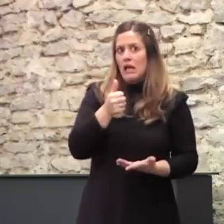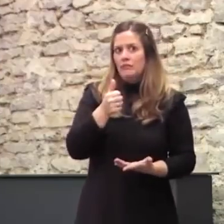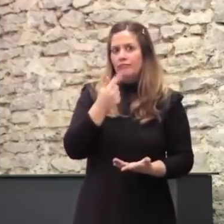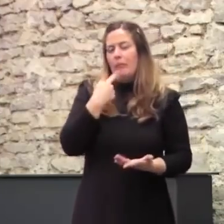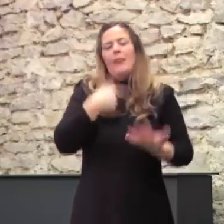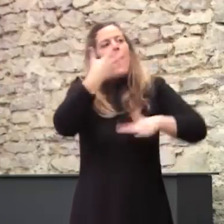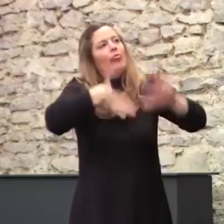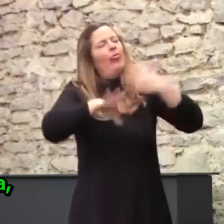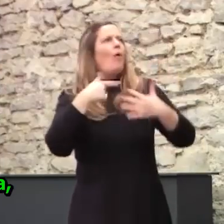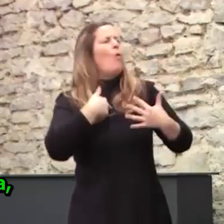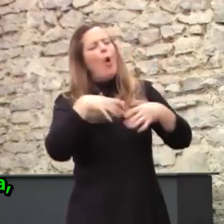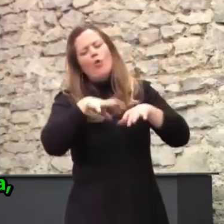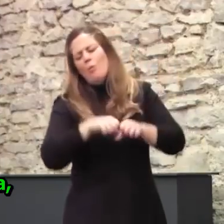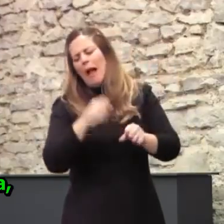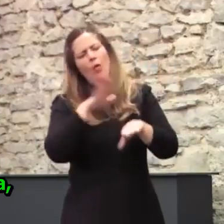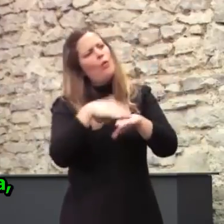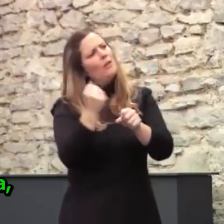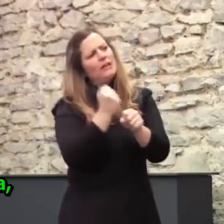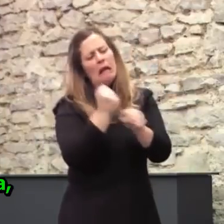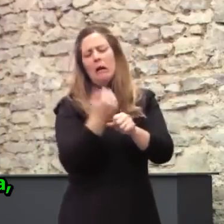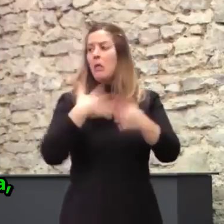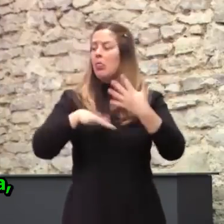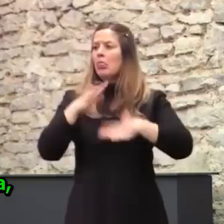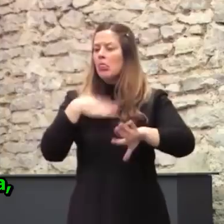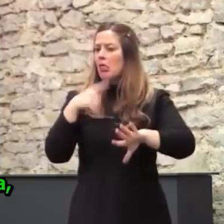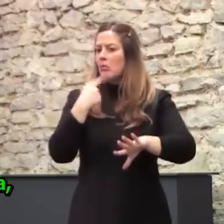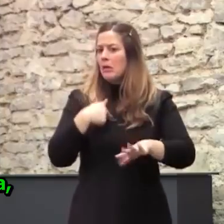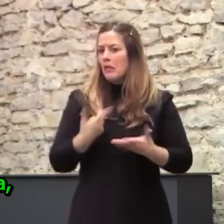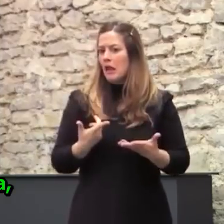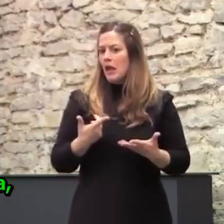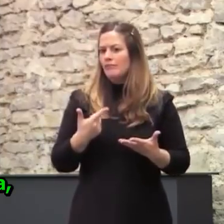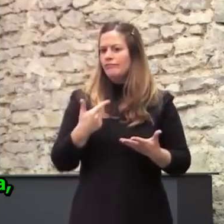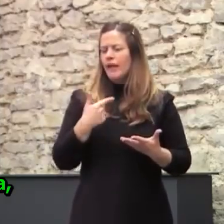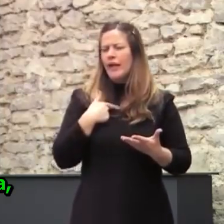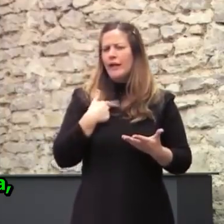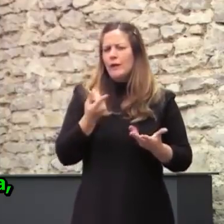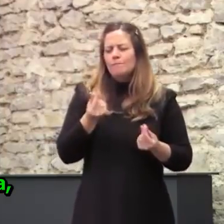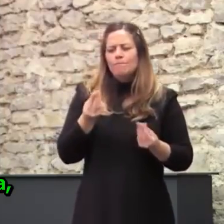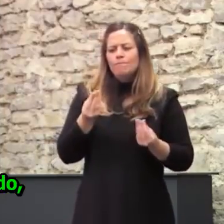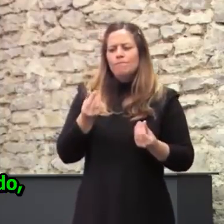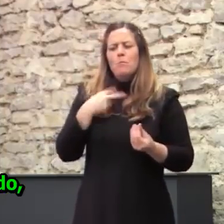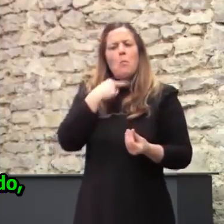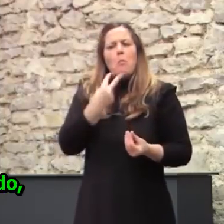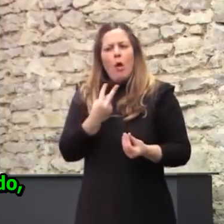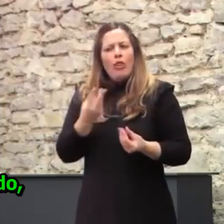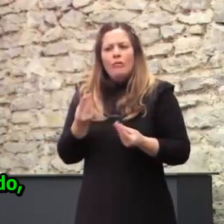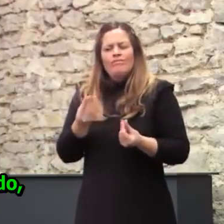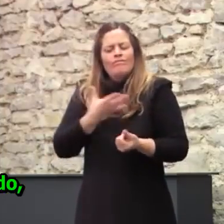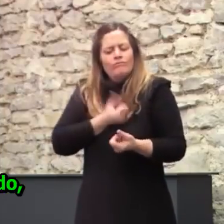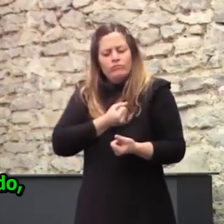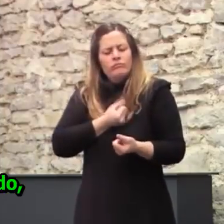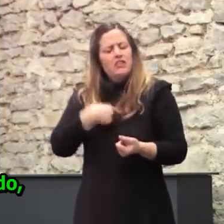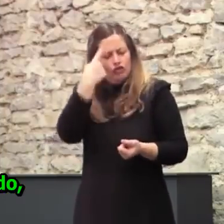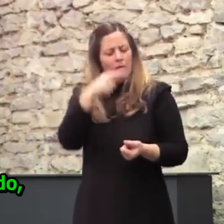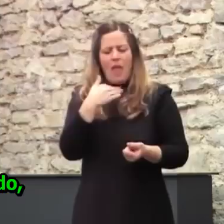muy ocupado con el trabajo y que bueno, yo le notaba la voz muy angustiada, muy muy angustiada, y sabía que algo